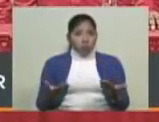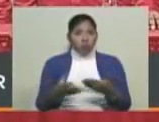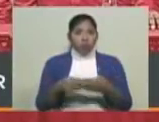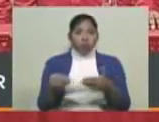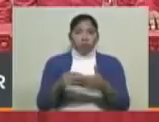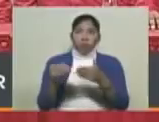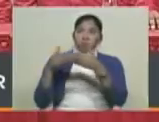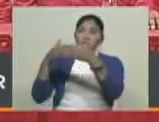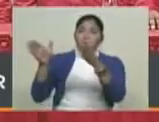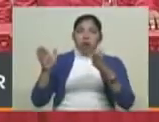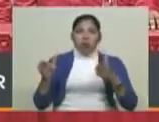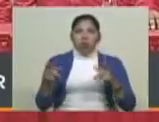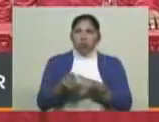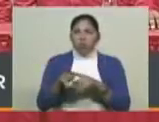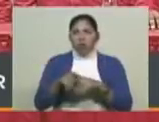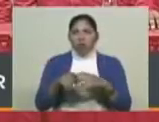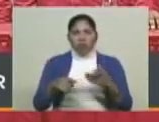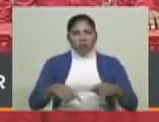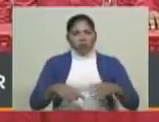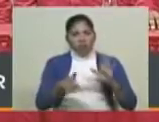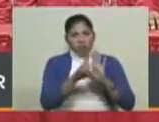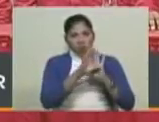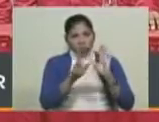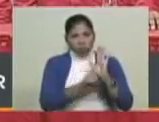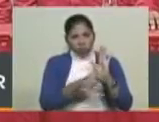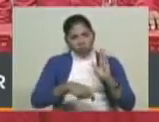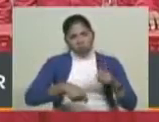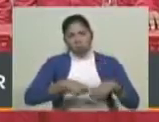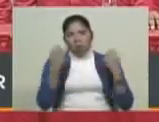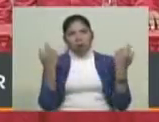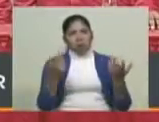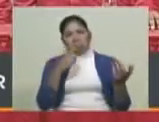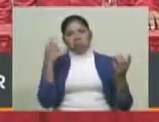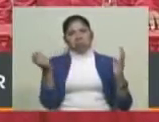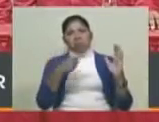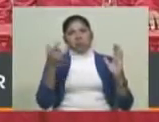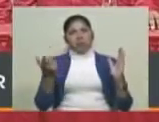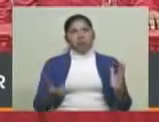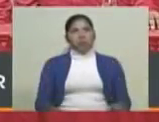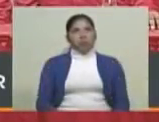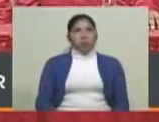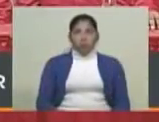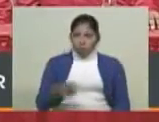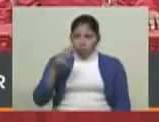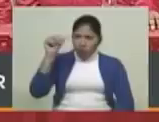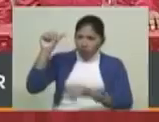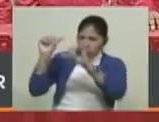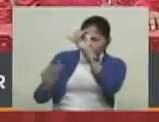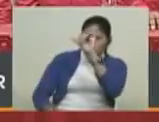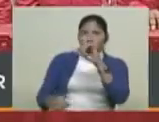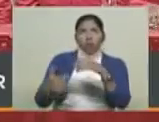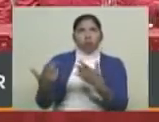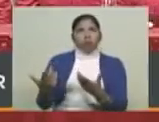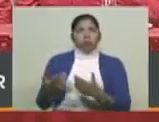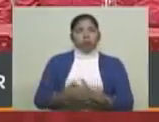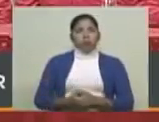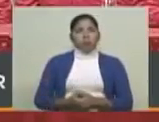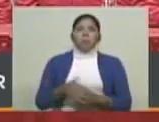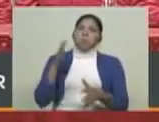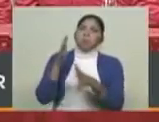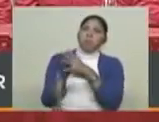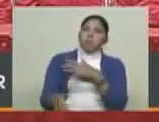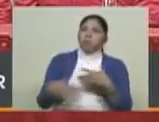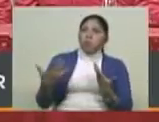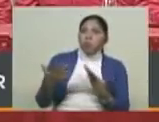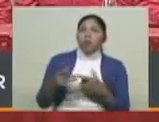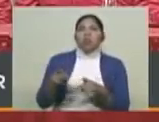que es una violación a la Constitución, a nuestra Constitución. ¿No los escucharon? ¿Y qué significa eso? Arrastrarse